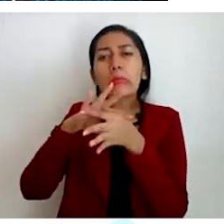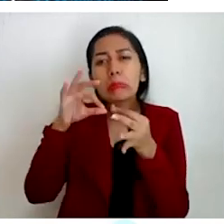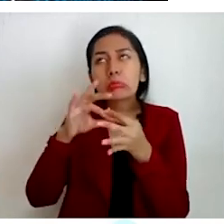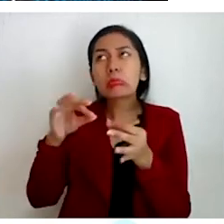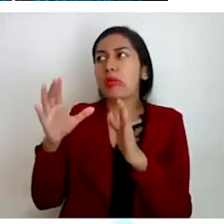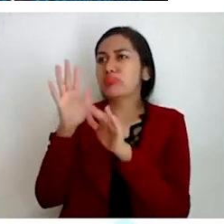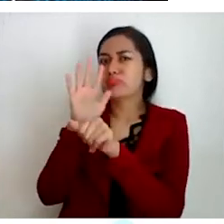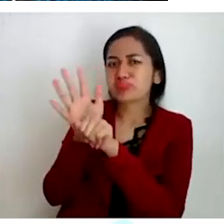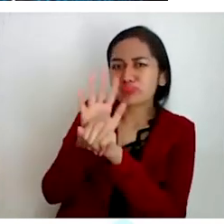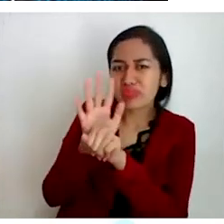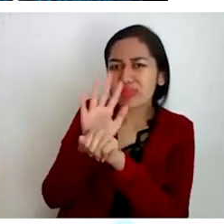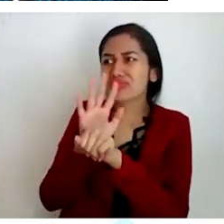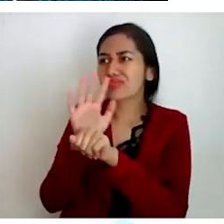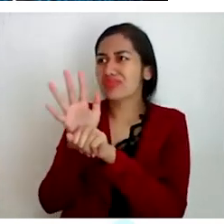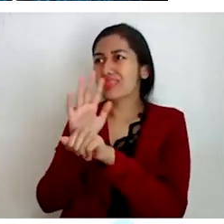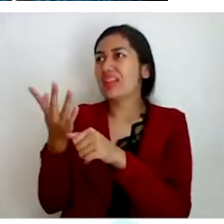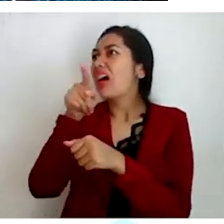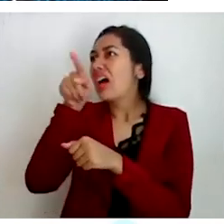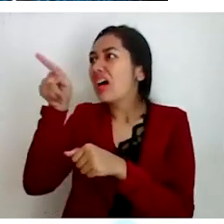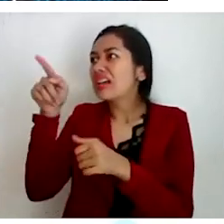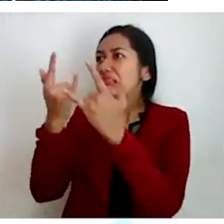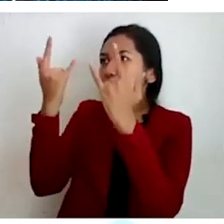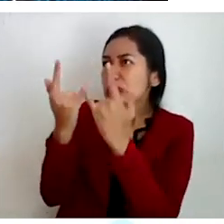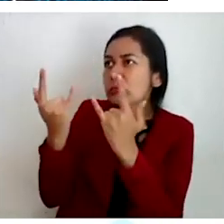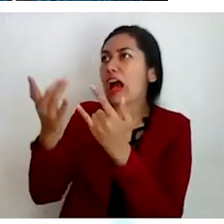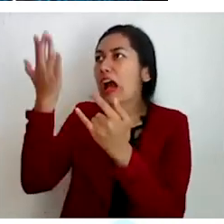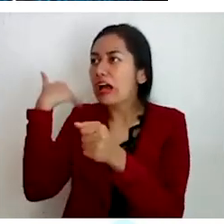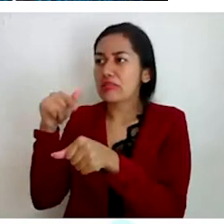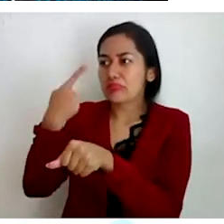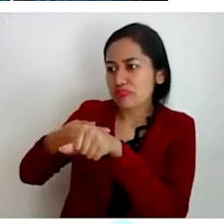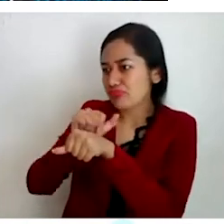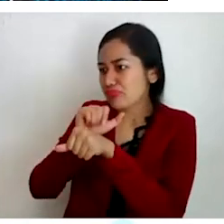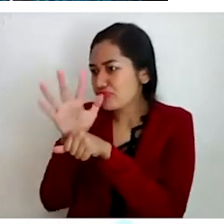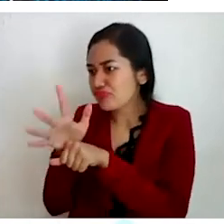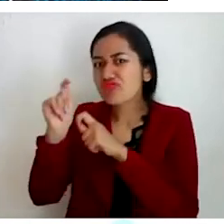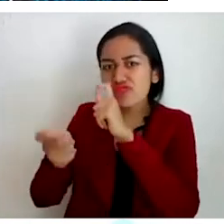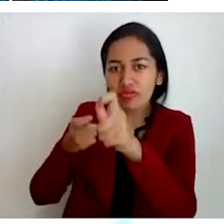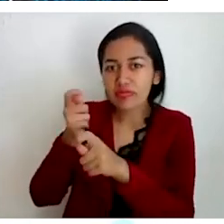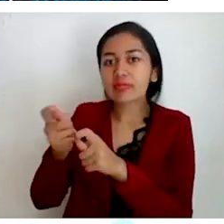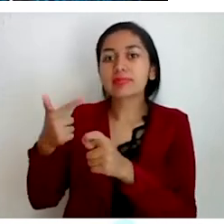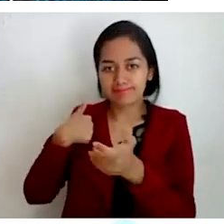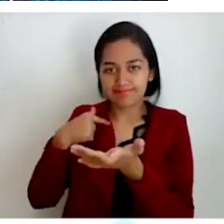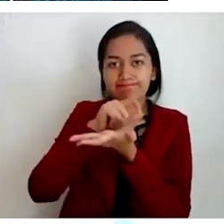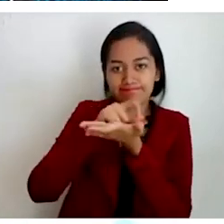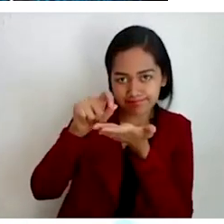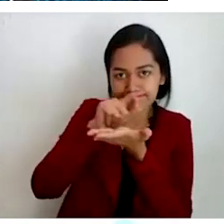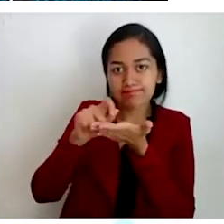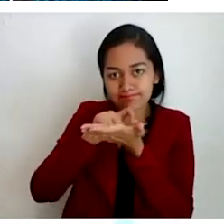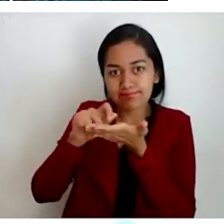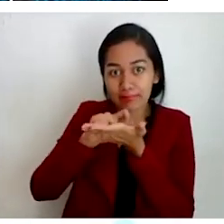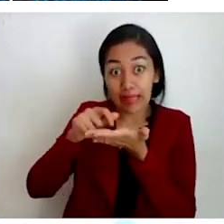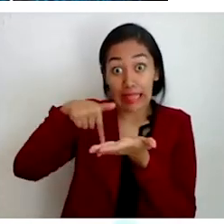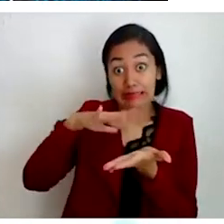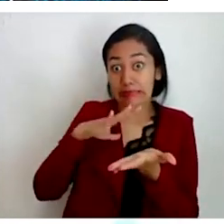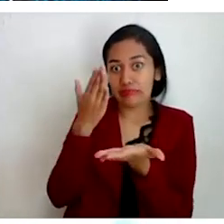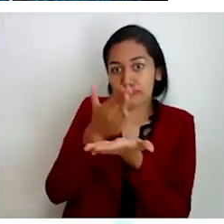par de meses ya editado. A manera de intercambio epistolar lo hemos hecho, porque así es la colección, y